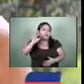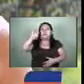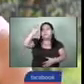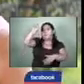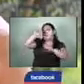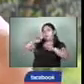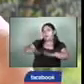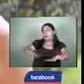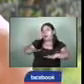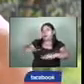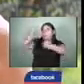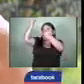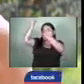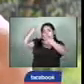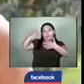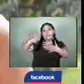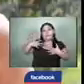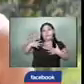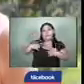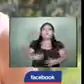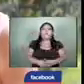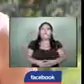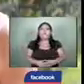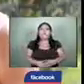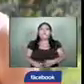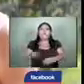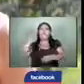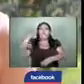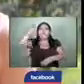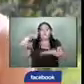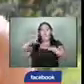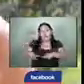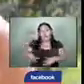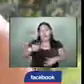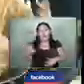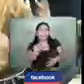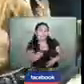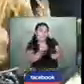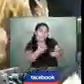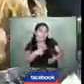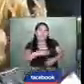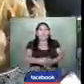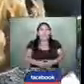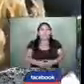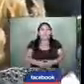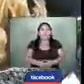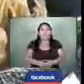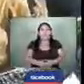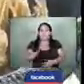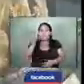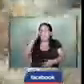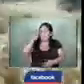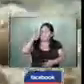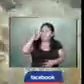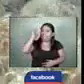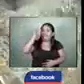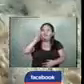a Dios es una gran bendición, ¿verdad? Gracias a Dios y a los clientes. Miren qué delicia.